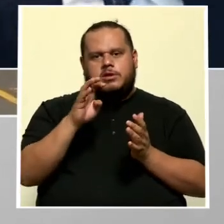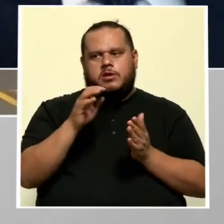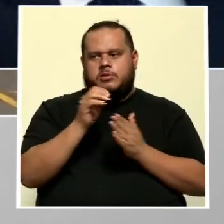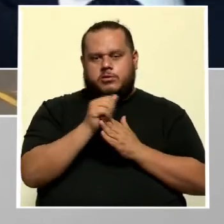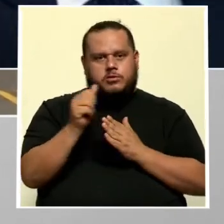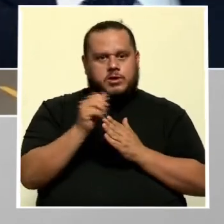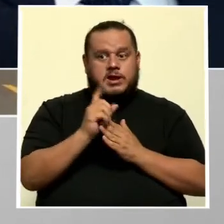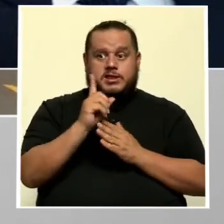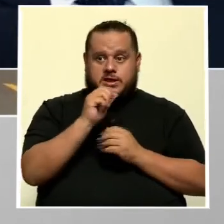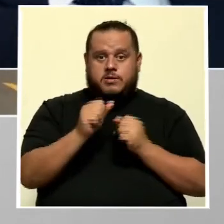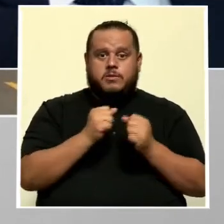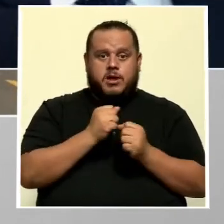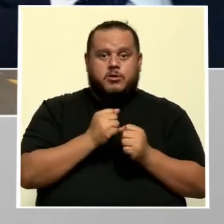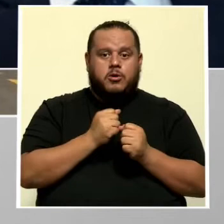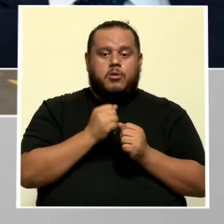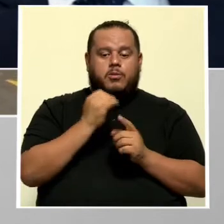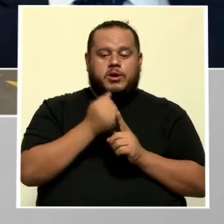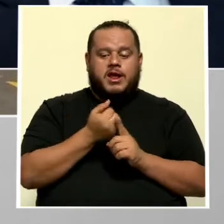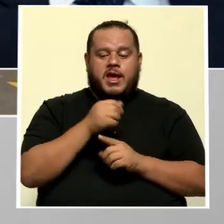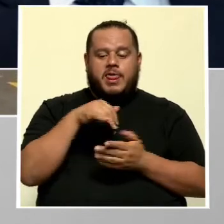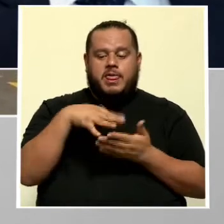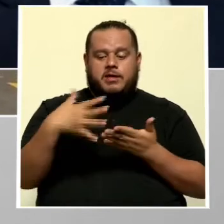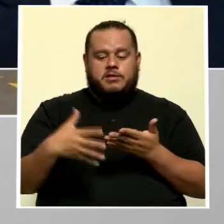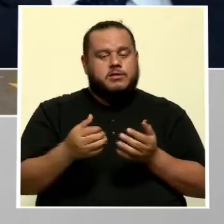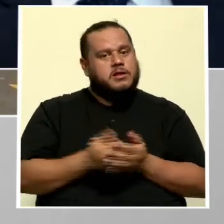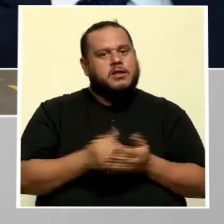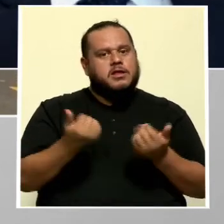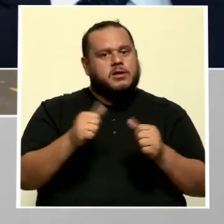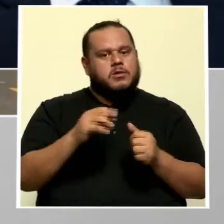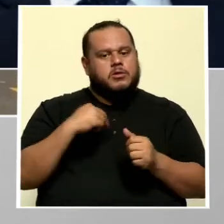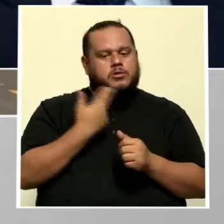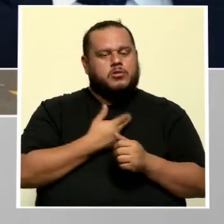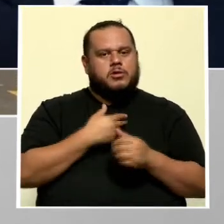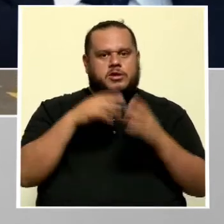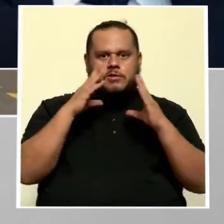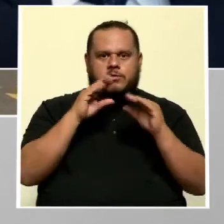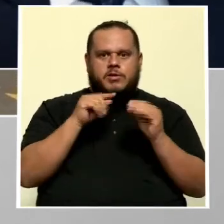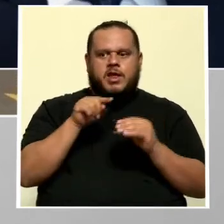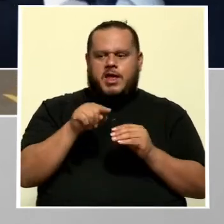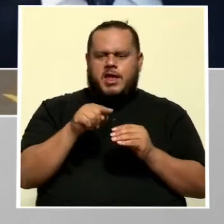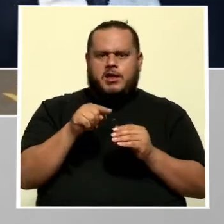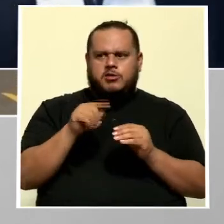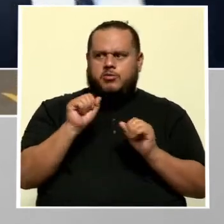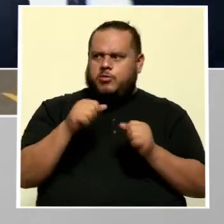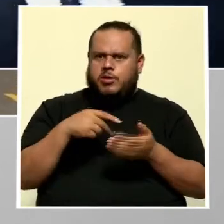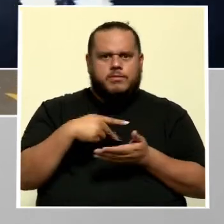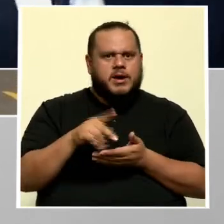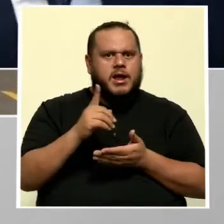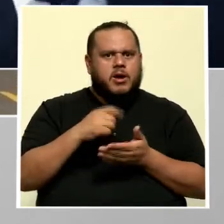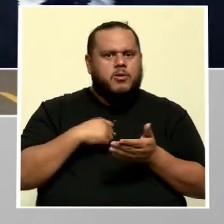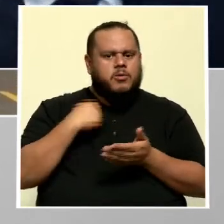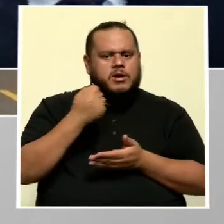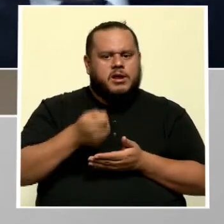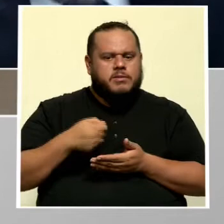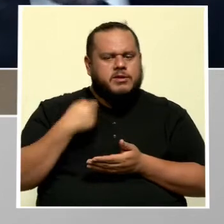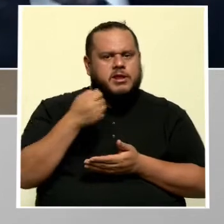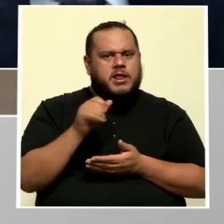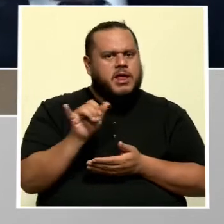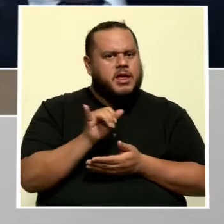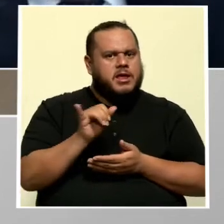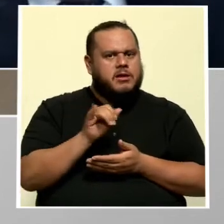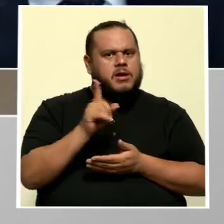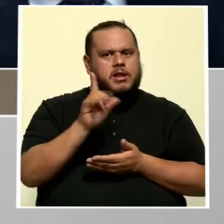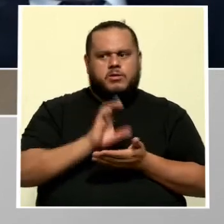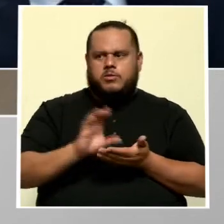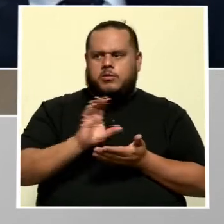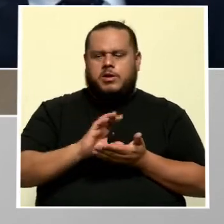$4,400 al año por estudiante. De acuerdo con nuestros datos, eso da para pagar una mensualidad equivalente a la de un